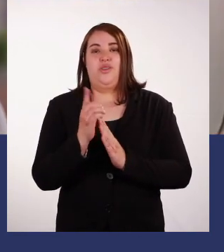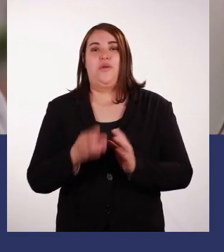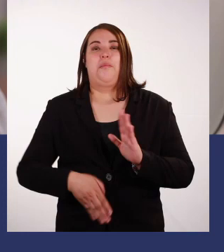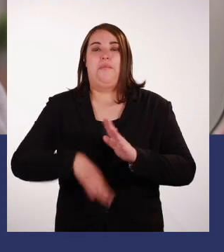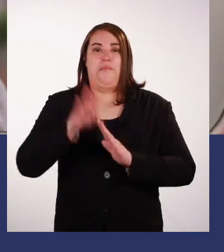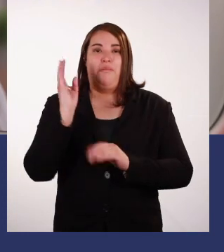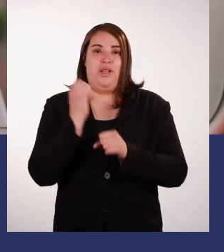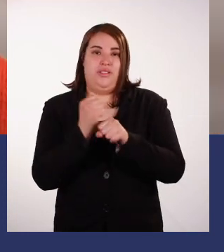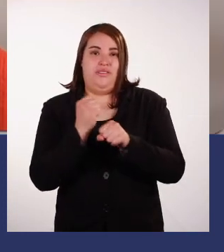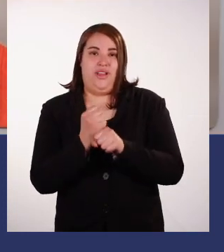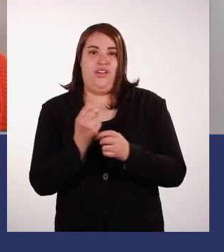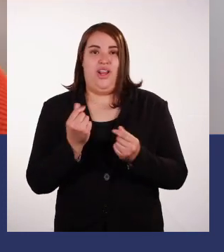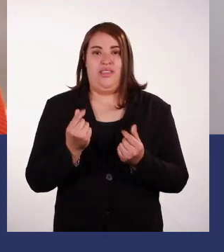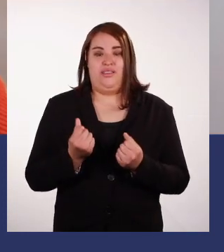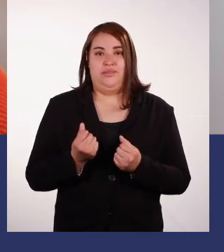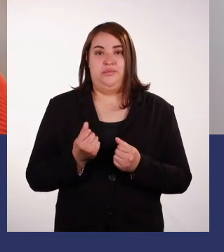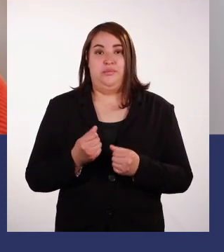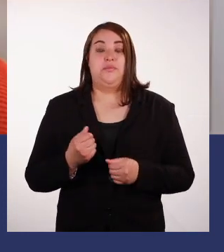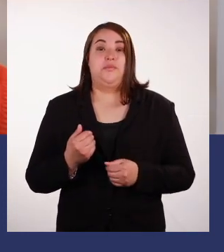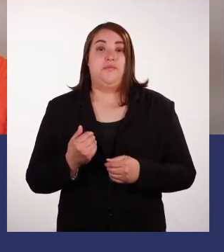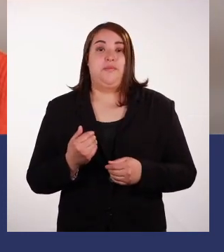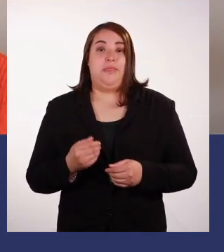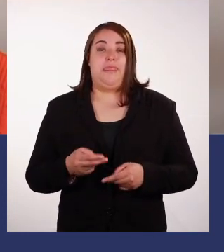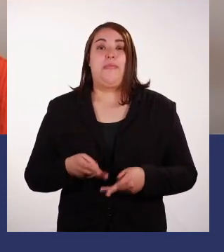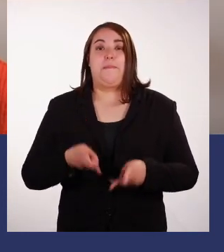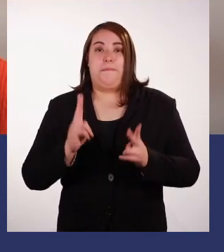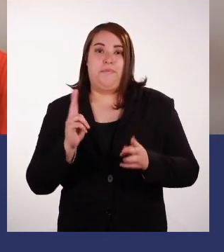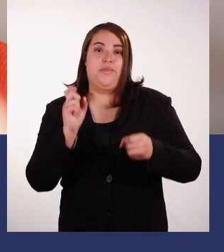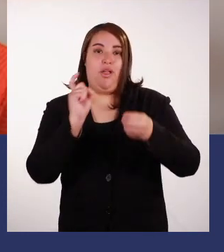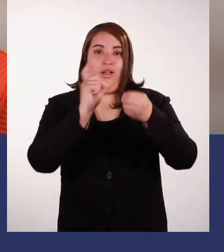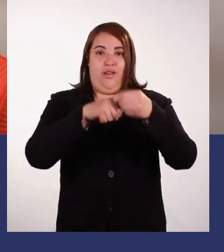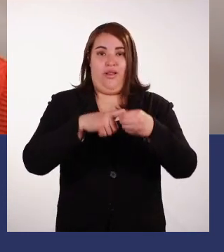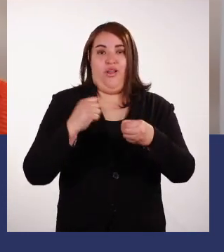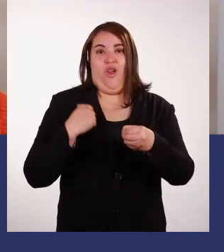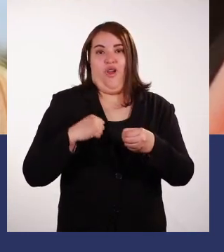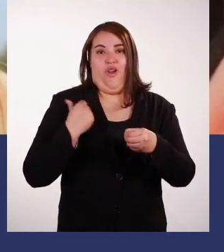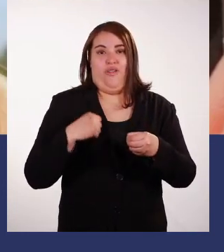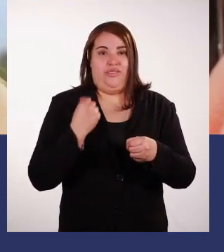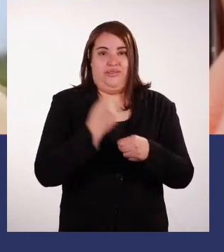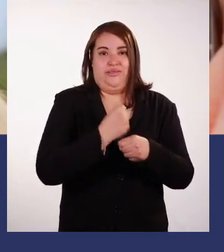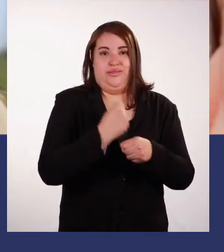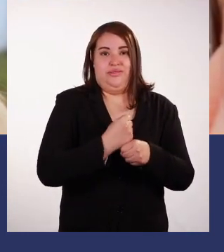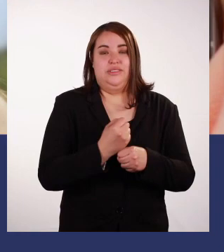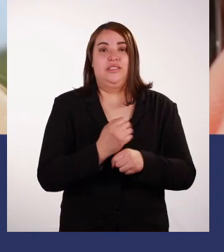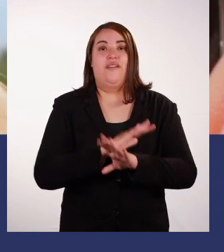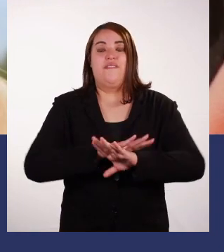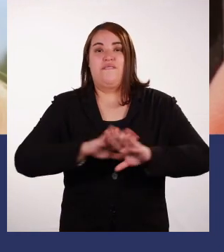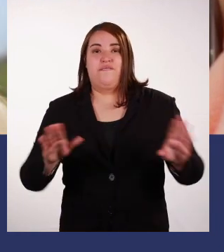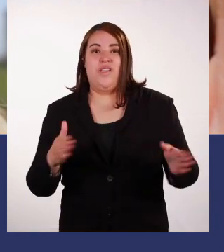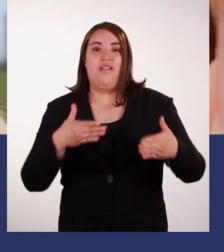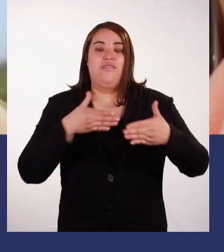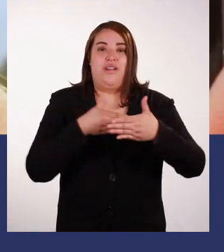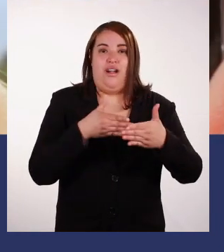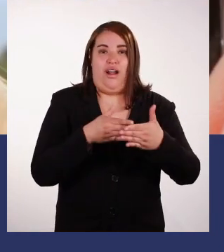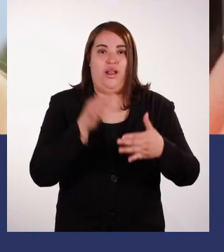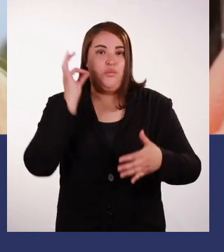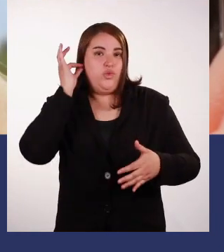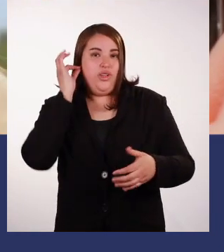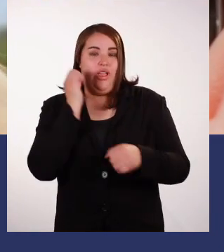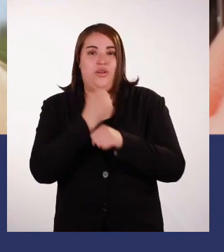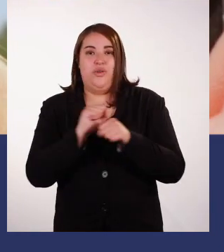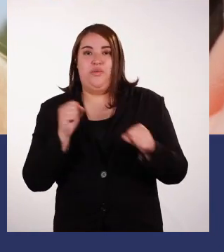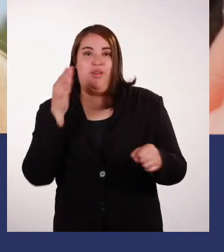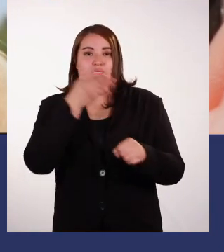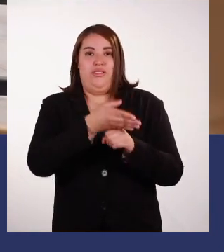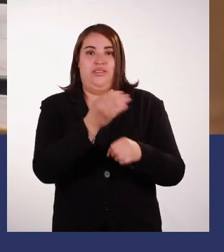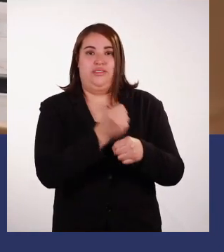empleos y de mayor calidad. Permitiendo que los jóvenes puedan ingresar al mercado laboral. Y terminar con las barreras que impiden que las mujeres tengamos